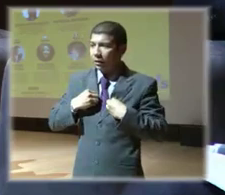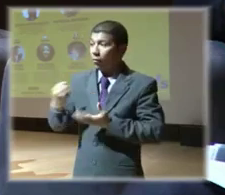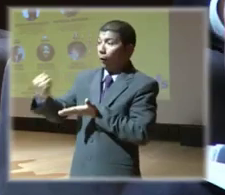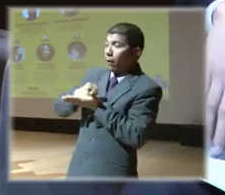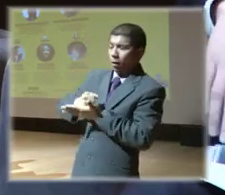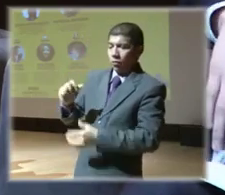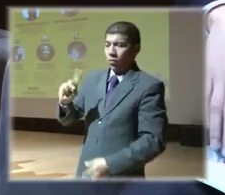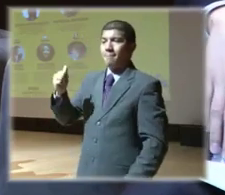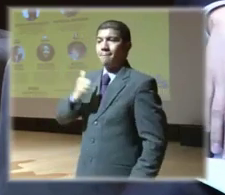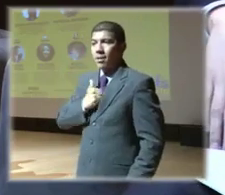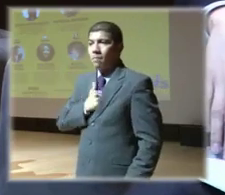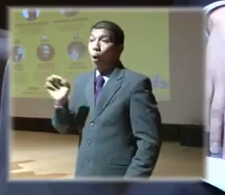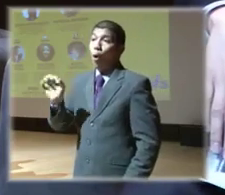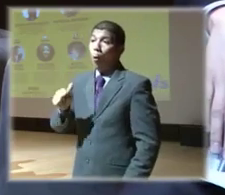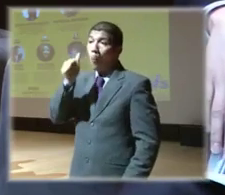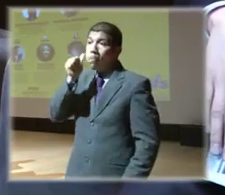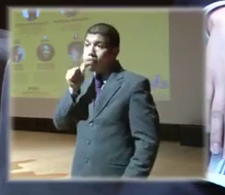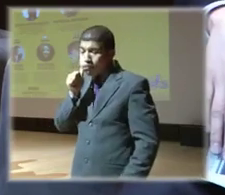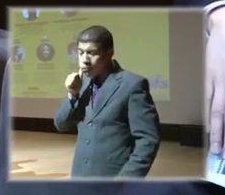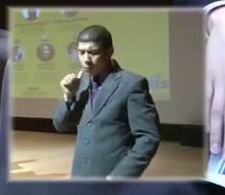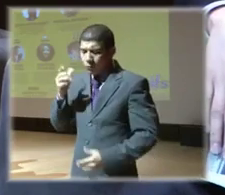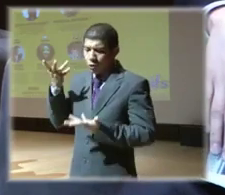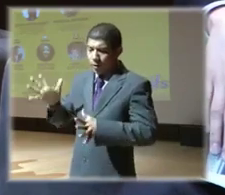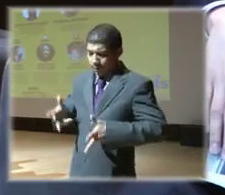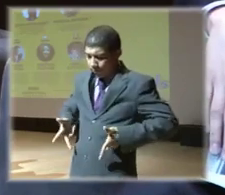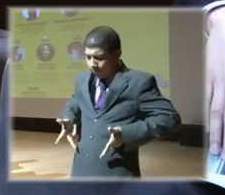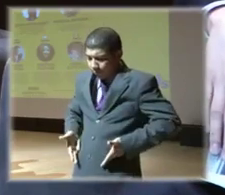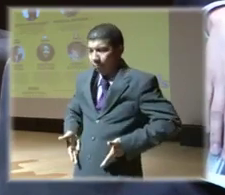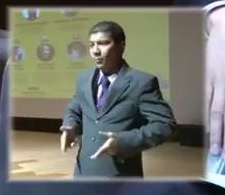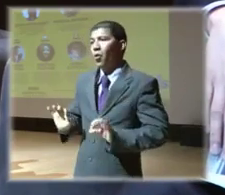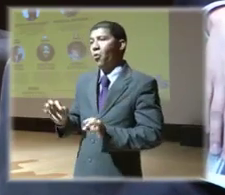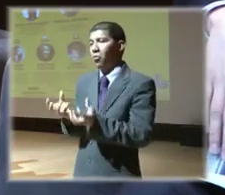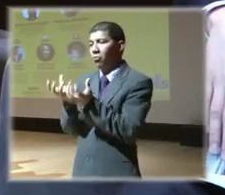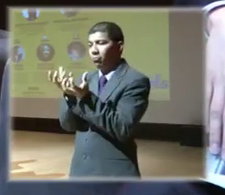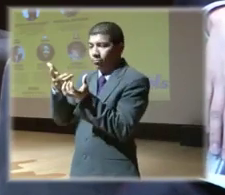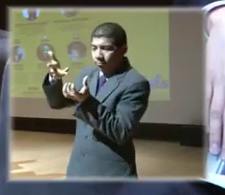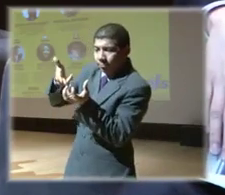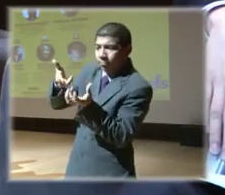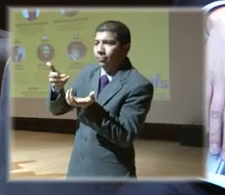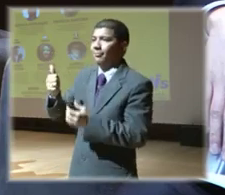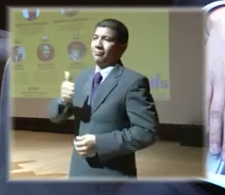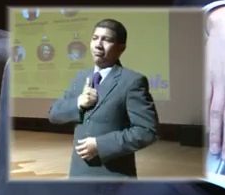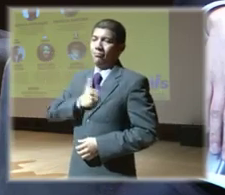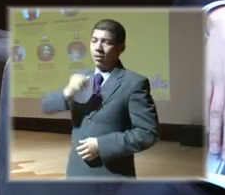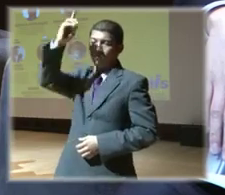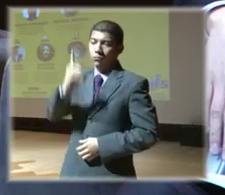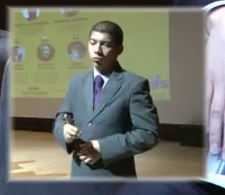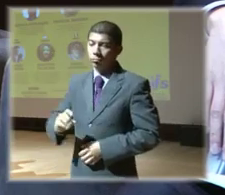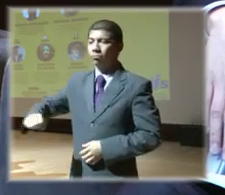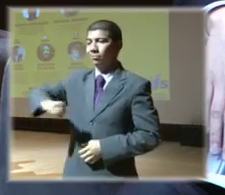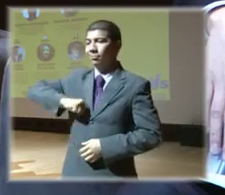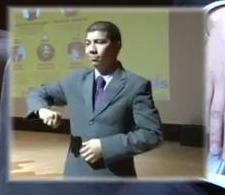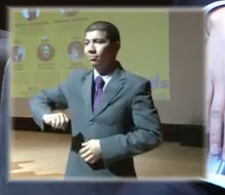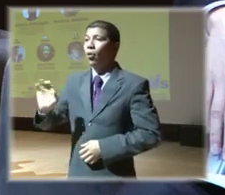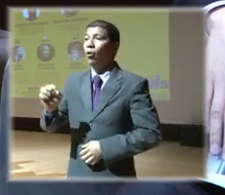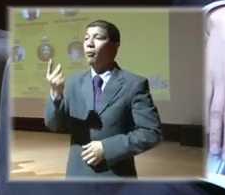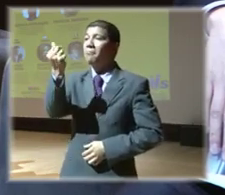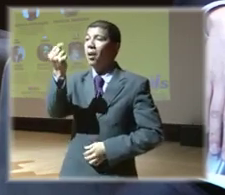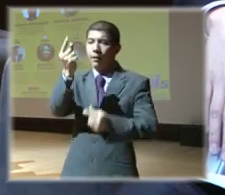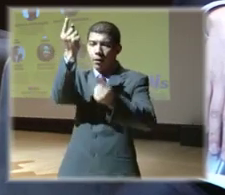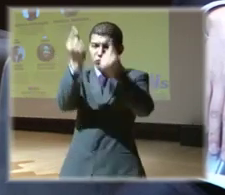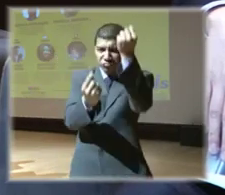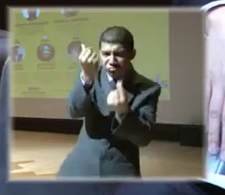esterilizaciones, que fue un tema bastante sonado hace poco, decisiones sobre mis finanzas, sobre mi vida familiar,